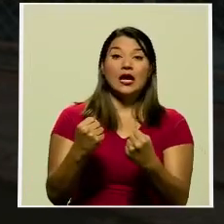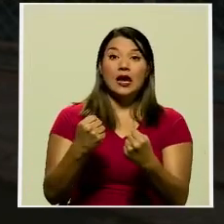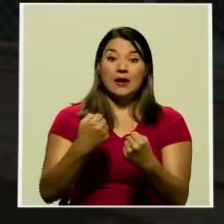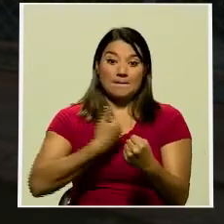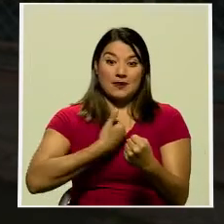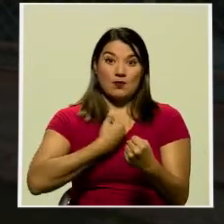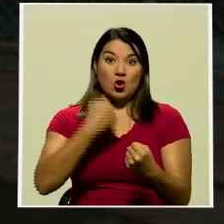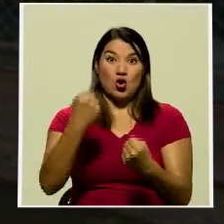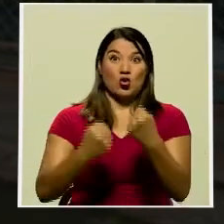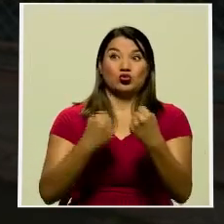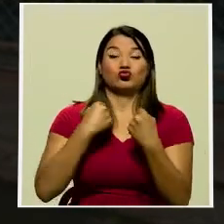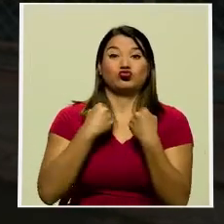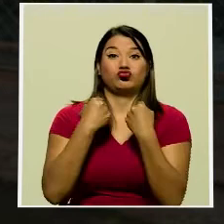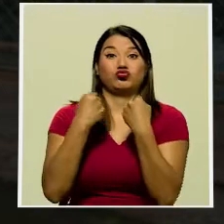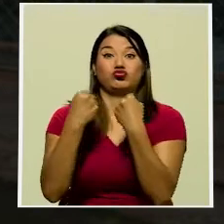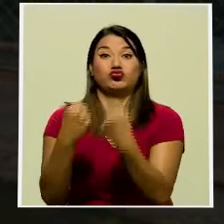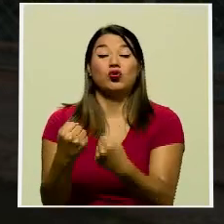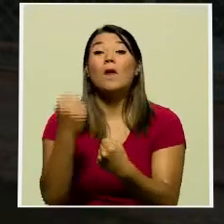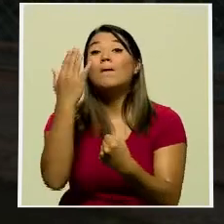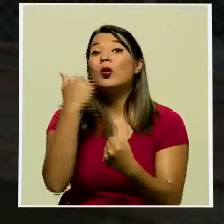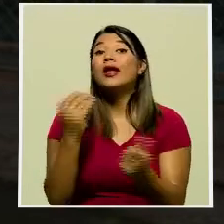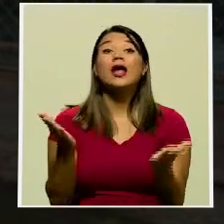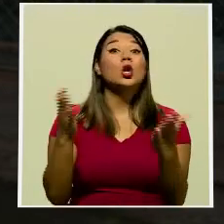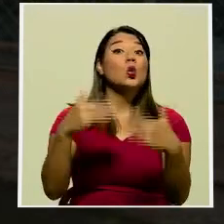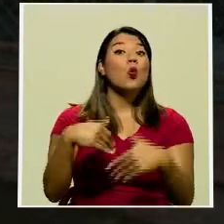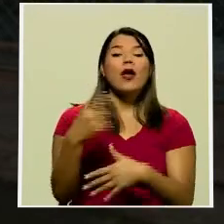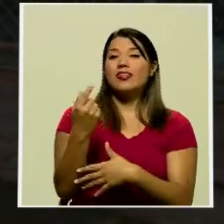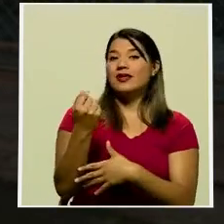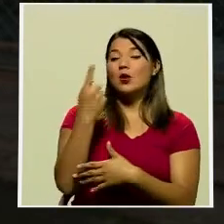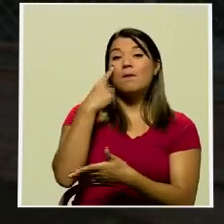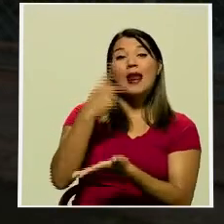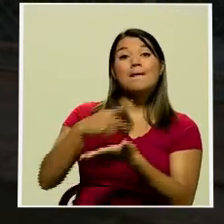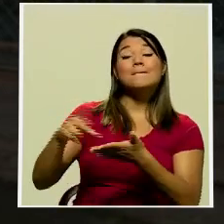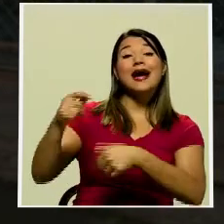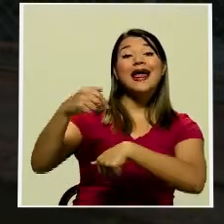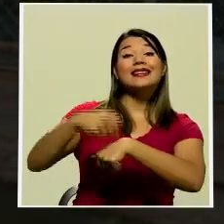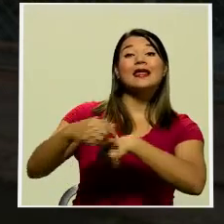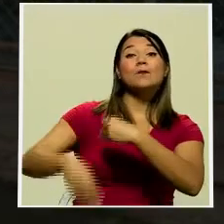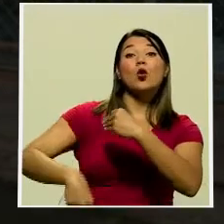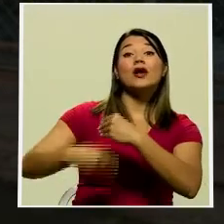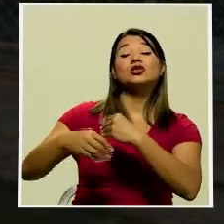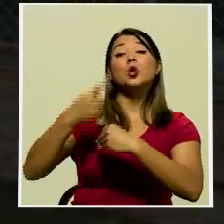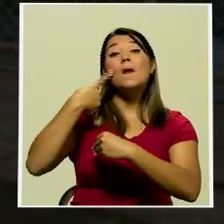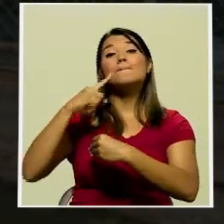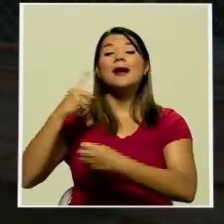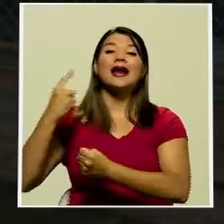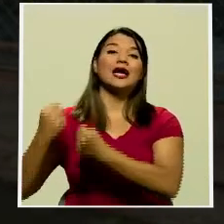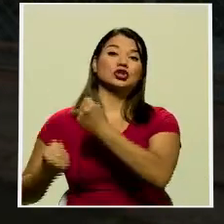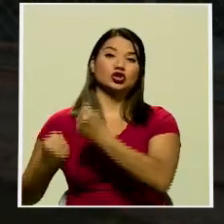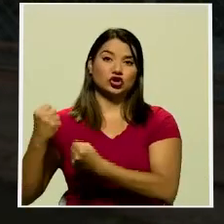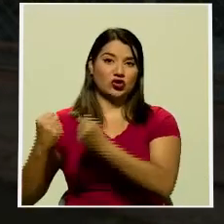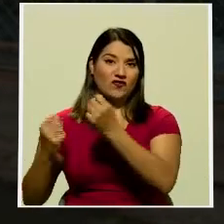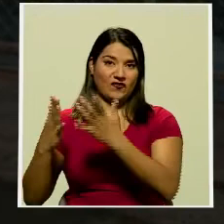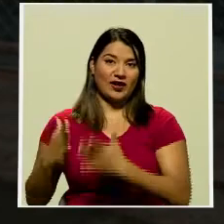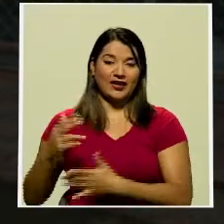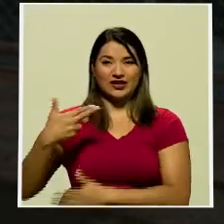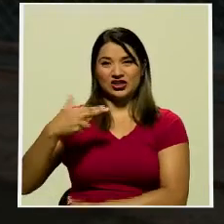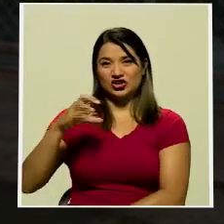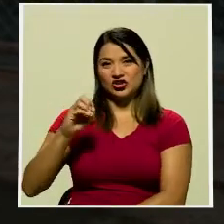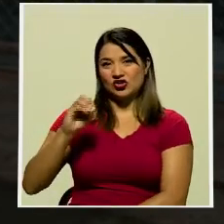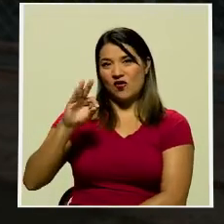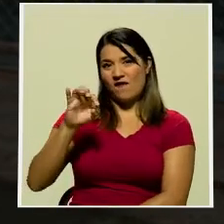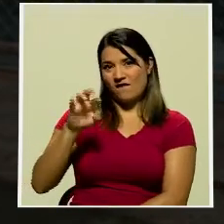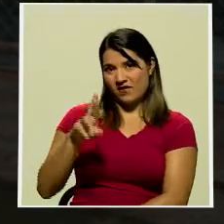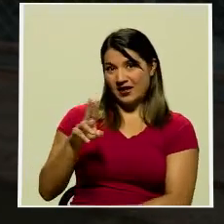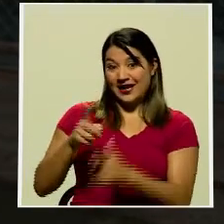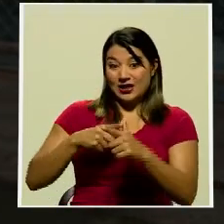el lugar donde van, porque tampoco hay dinero para pagar las horas extra a los choferes. Ellos conducen, cubren la audiencia